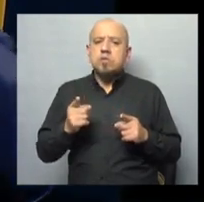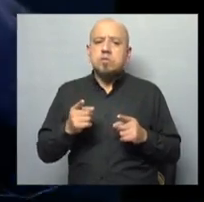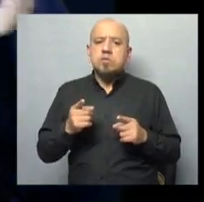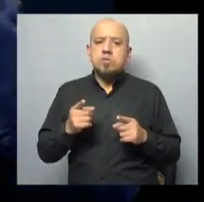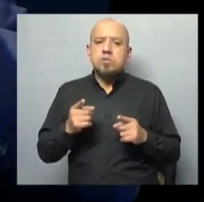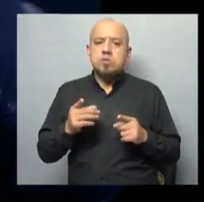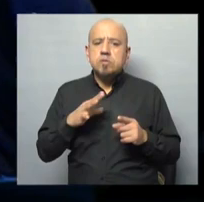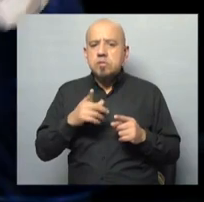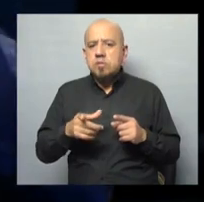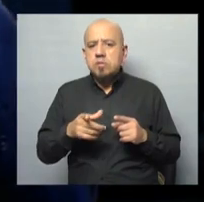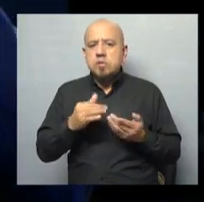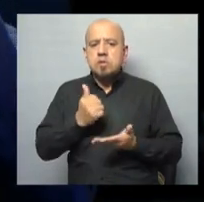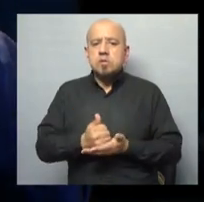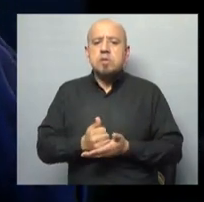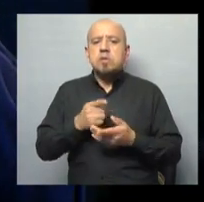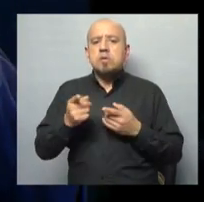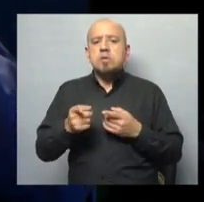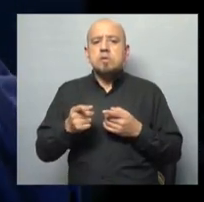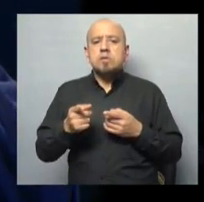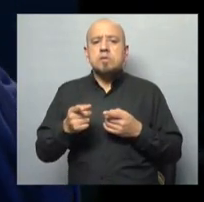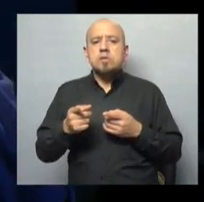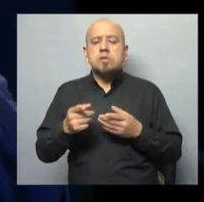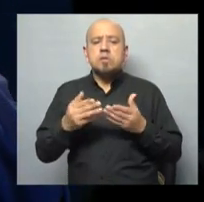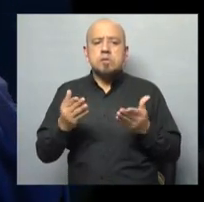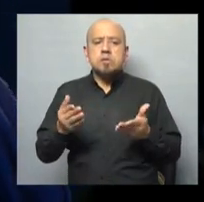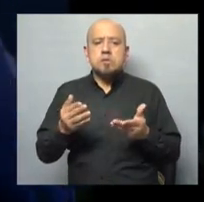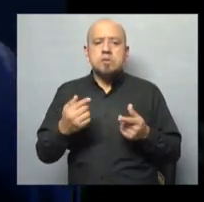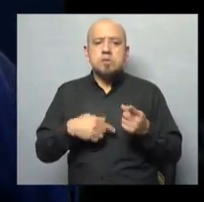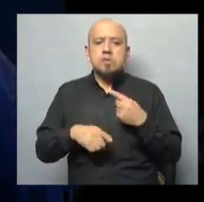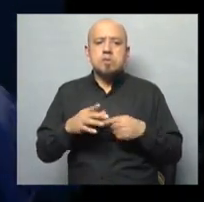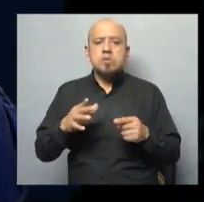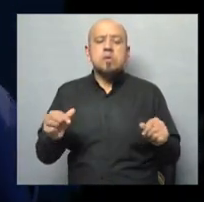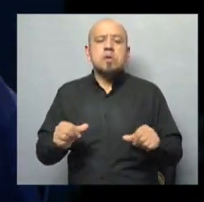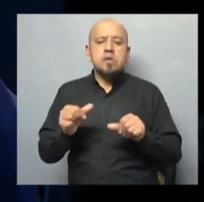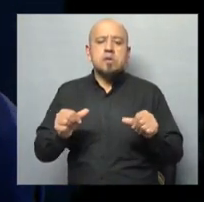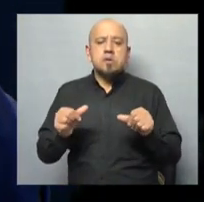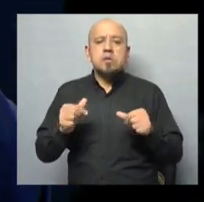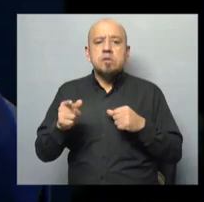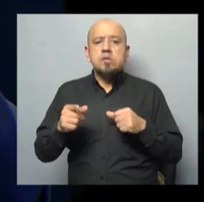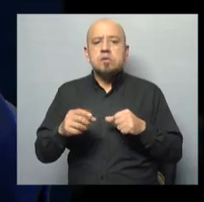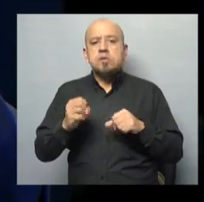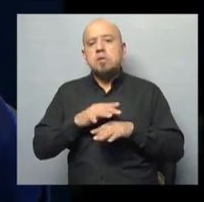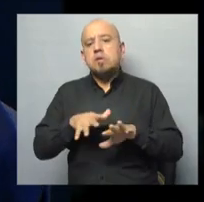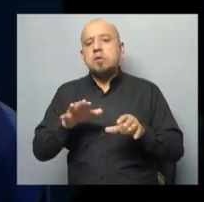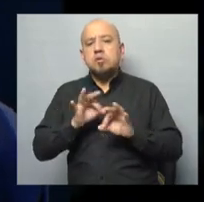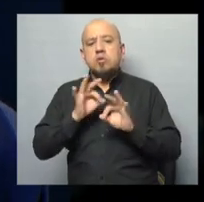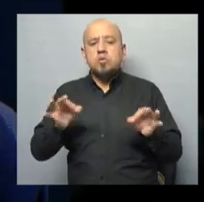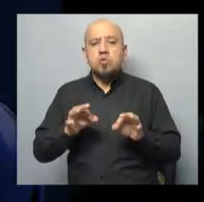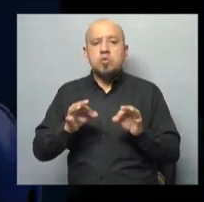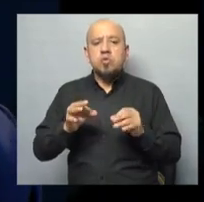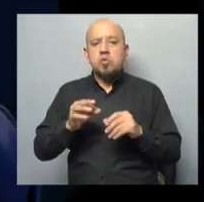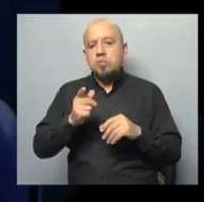es casa en un lugar de hecho si de repente te refleja lo que estás haciendo en las redes o en una nota periodística